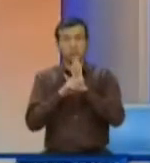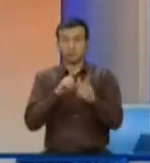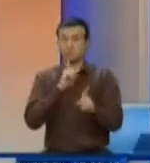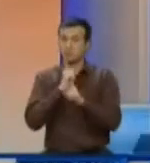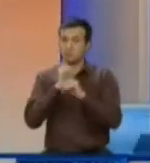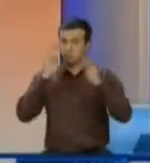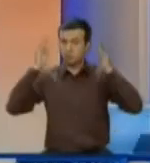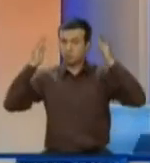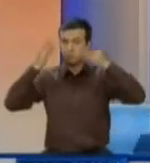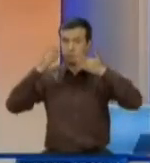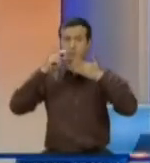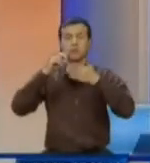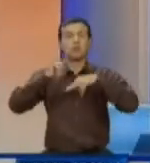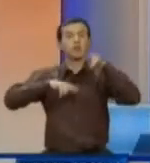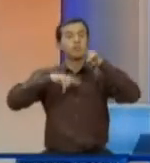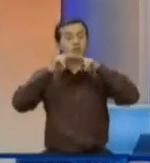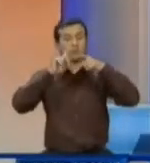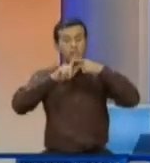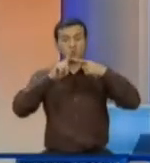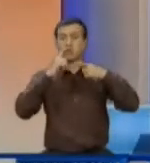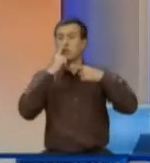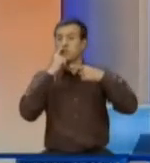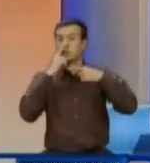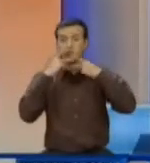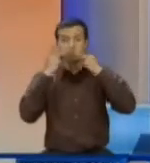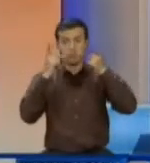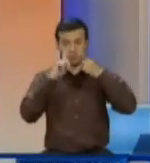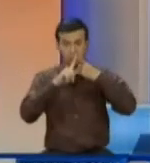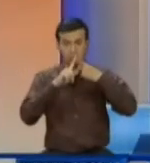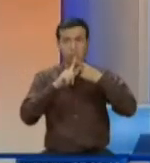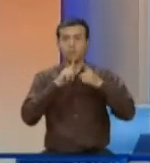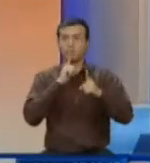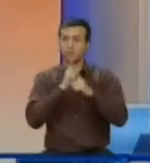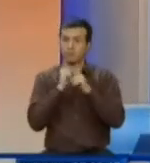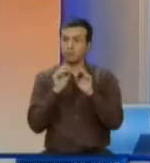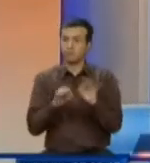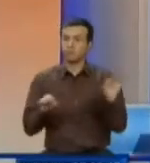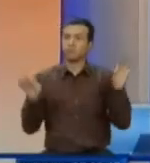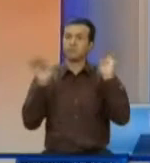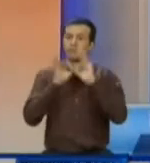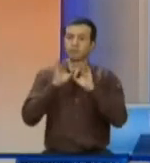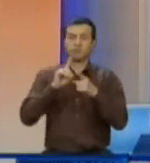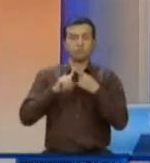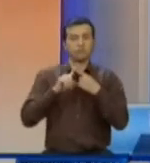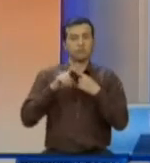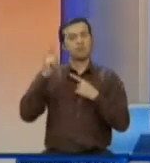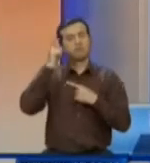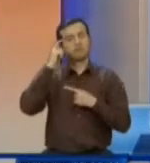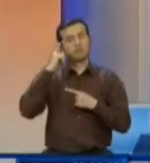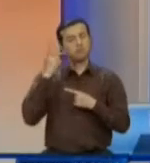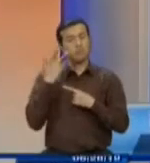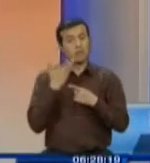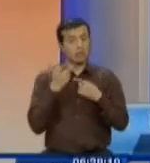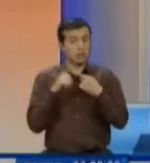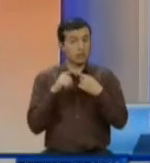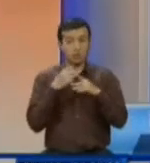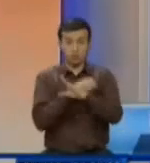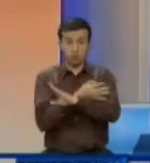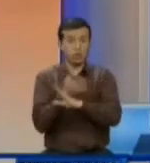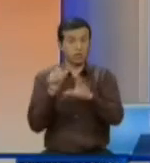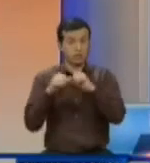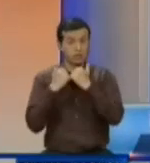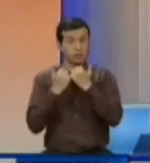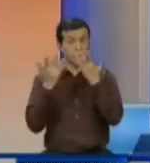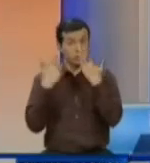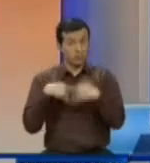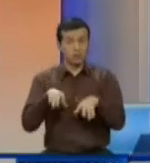enfocada en proyectos de infraestructura y de interés público y que son muy importantes eso las recomendaciones que hemos dado a la asamblea